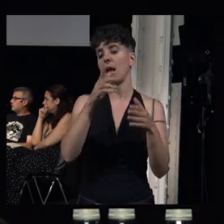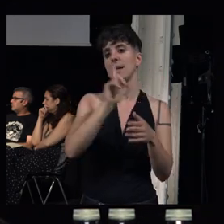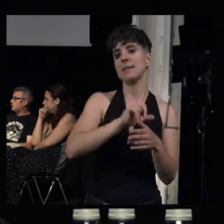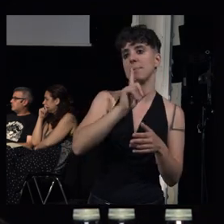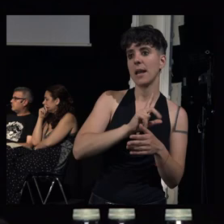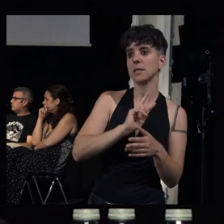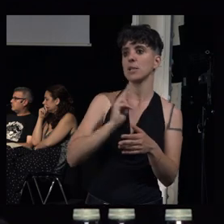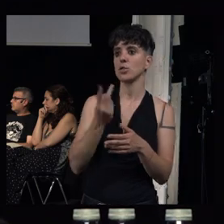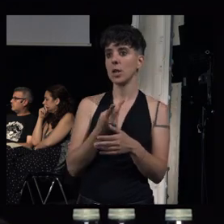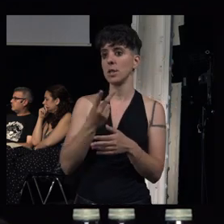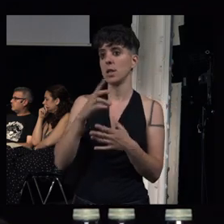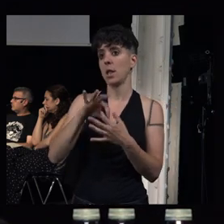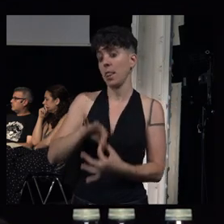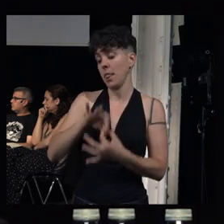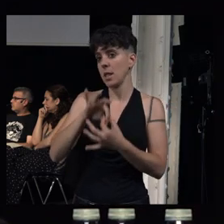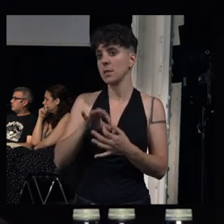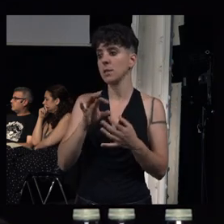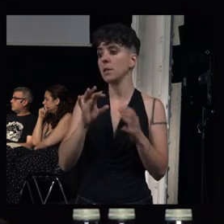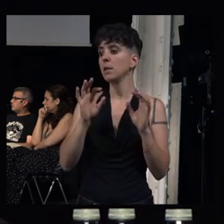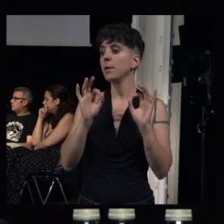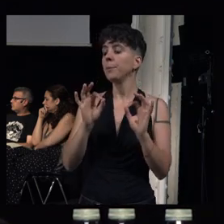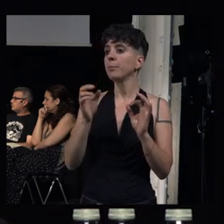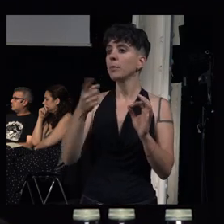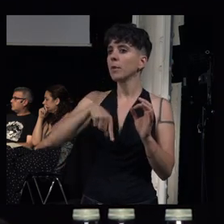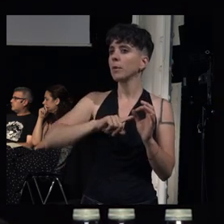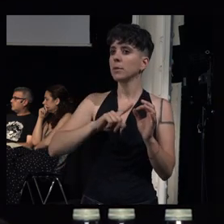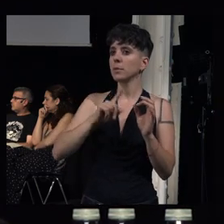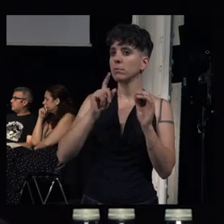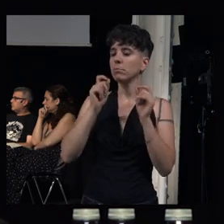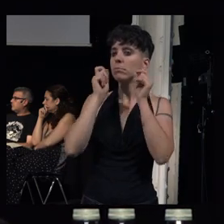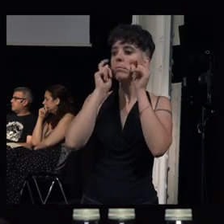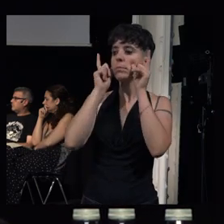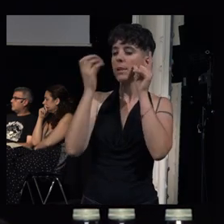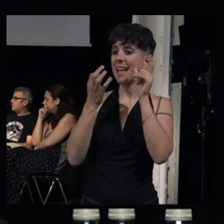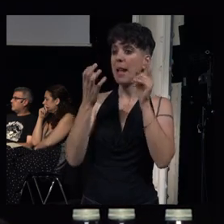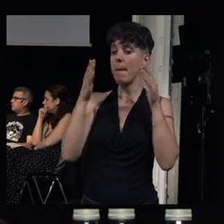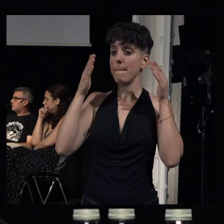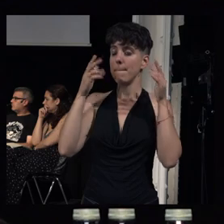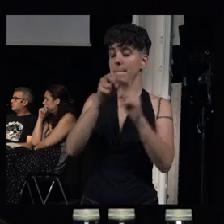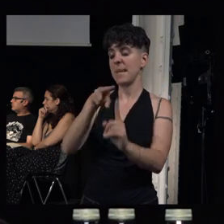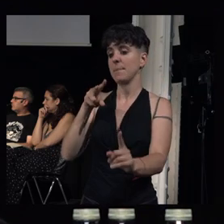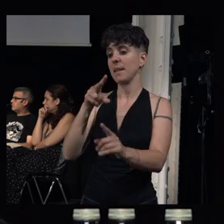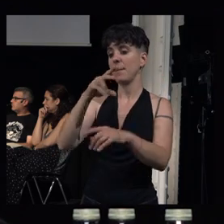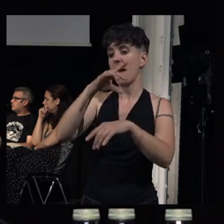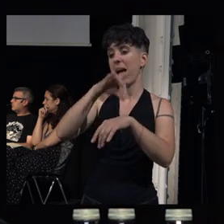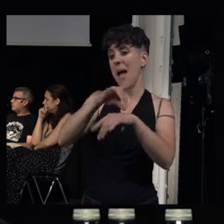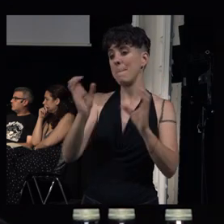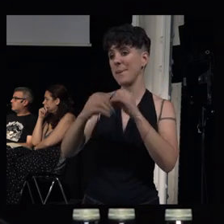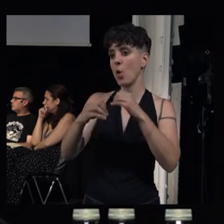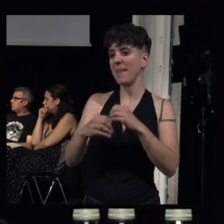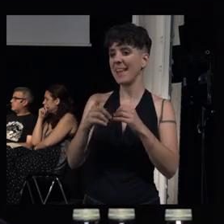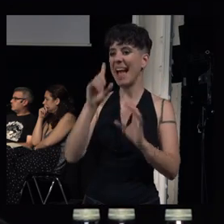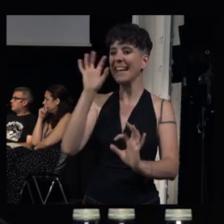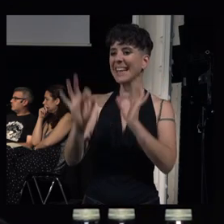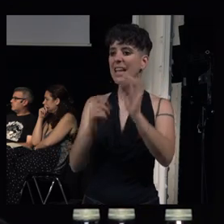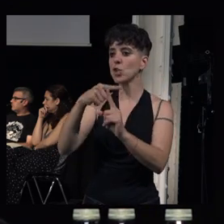concreto, nos estábamos encontrando que, algo que ya sabemos, que es que la perspectiva biomédica no sabe medir el riesgo. No es que lo mida bien o mal, es